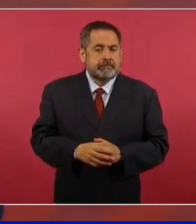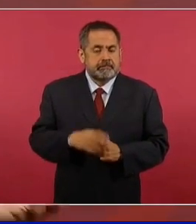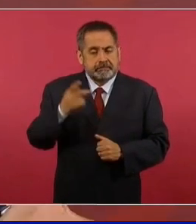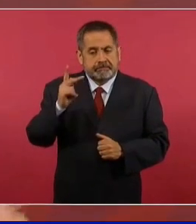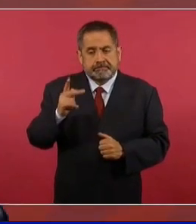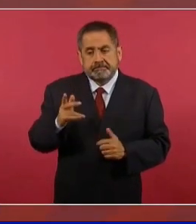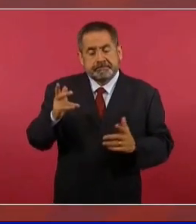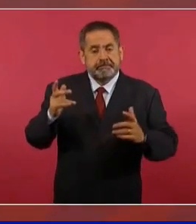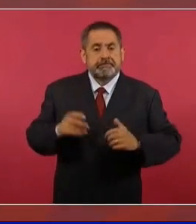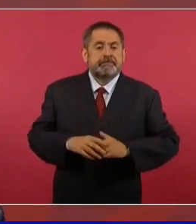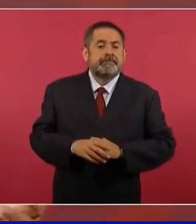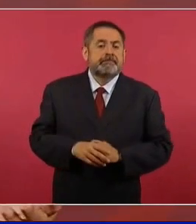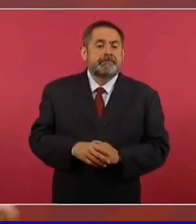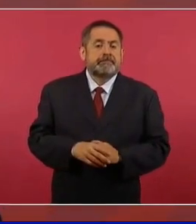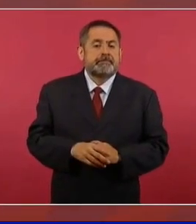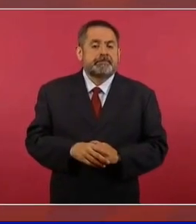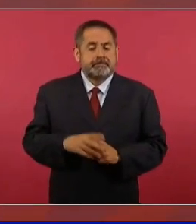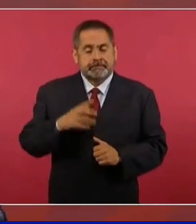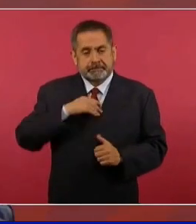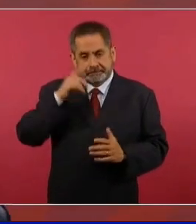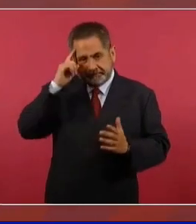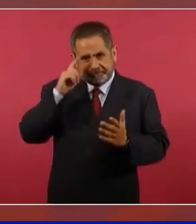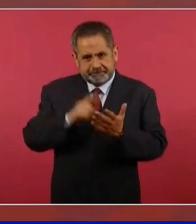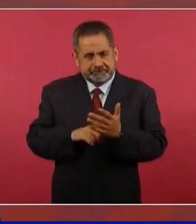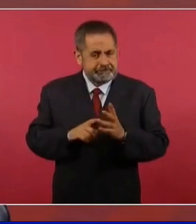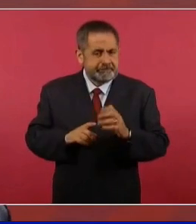pero yo creo que eso